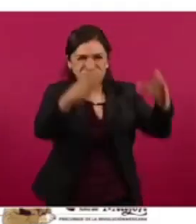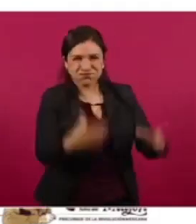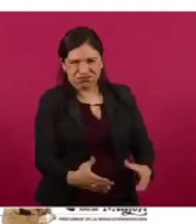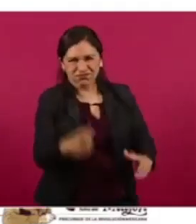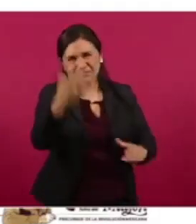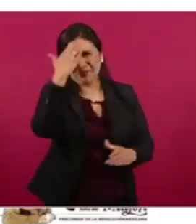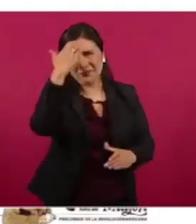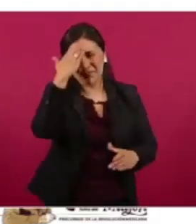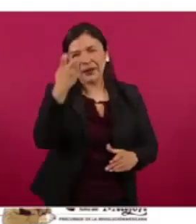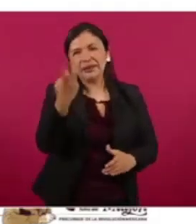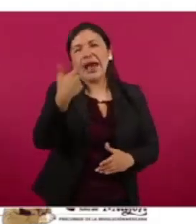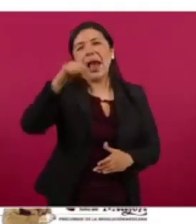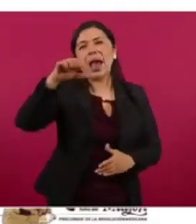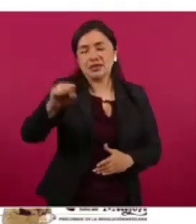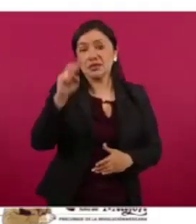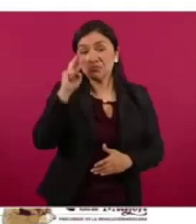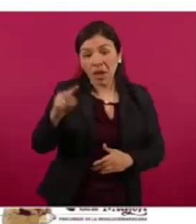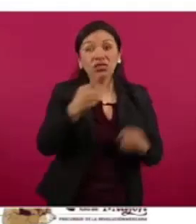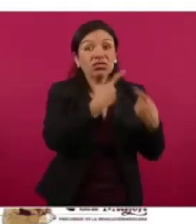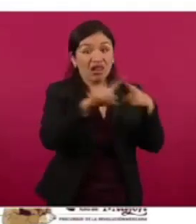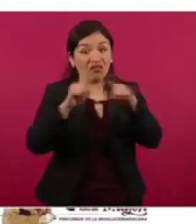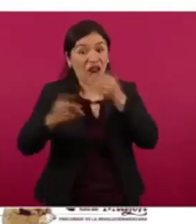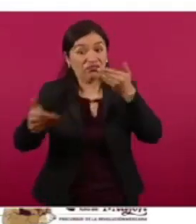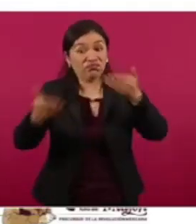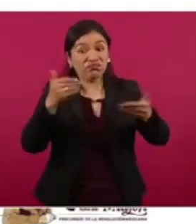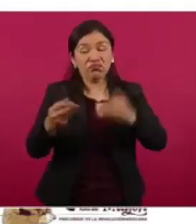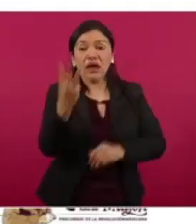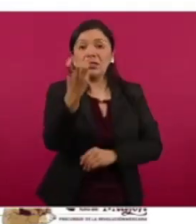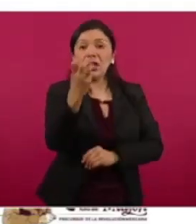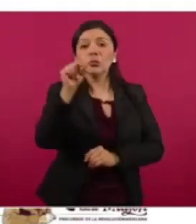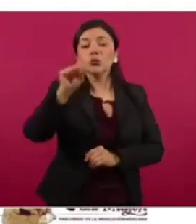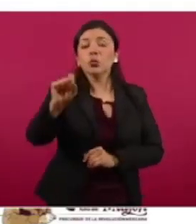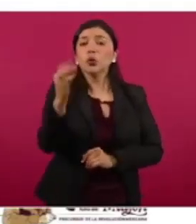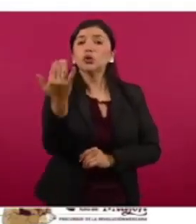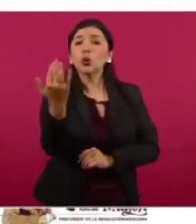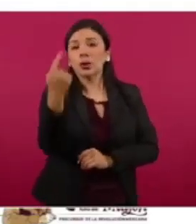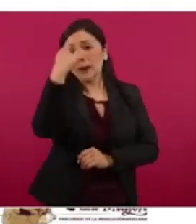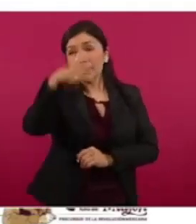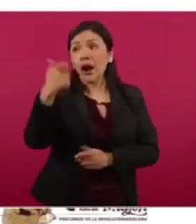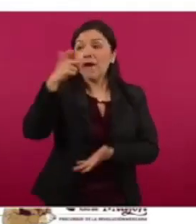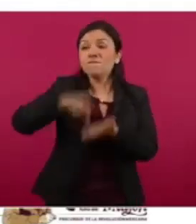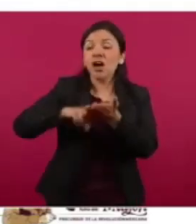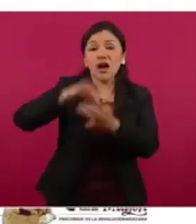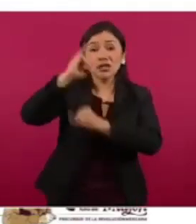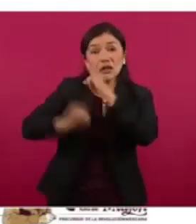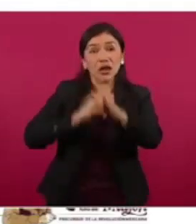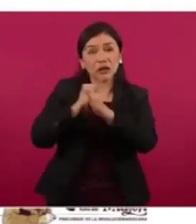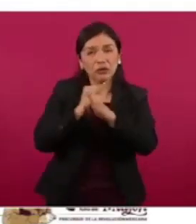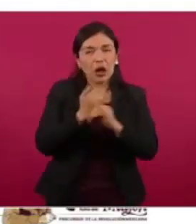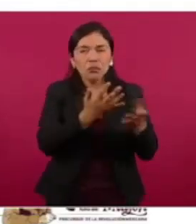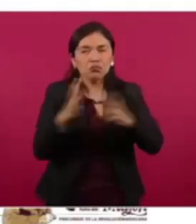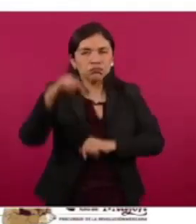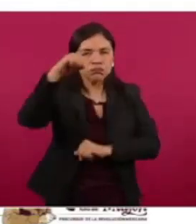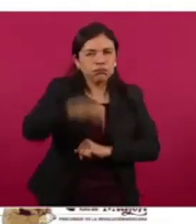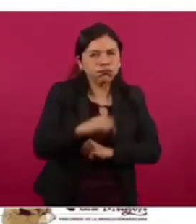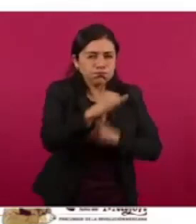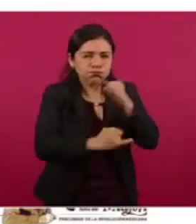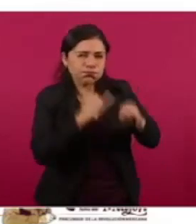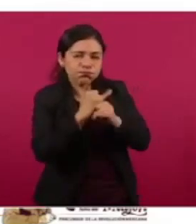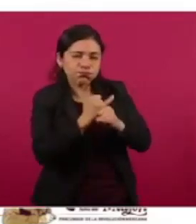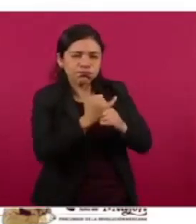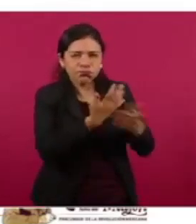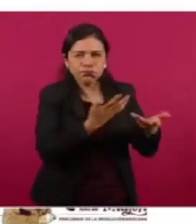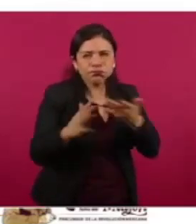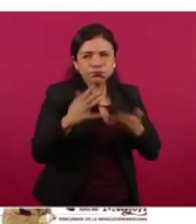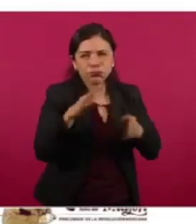ver una diferencia de 3.50 entre los precios internacionales y el promedio de los precios nacionales, gracias a